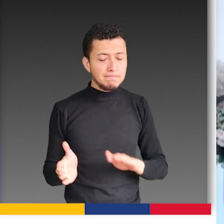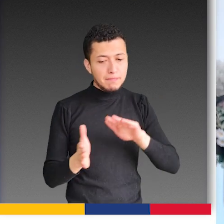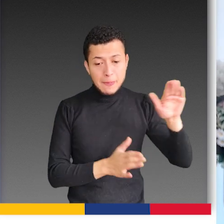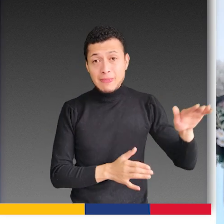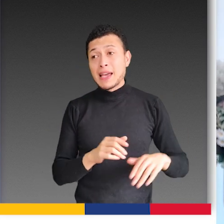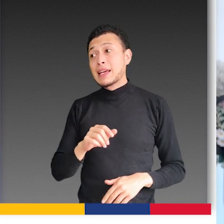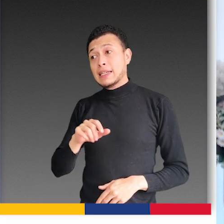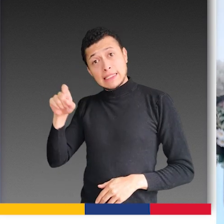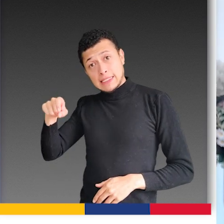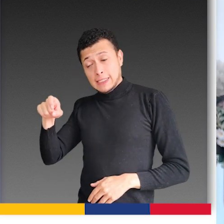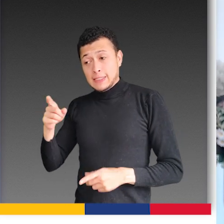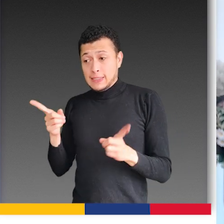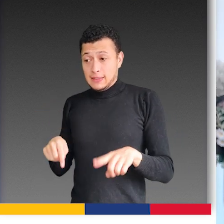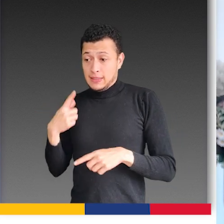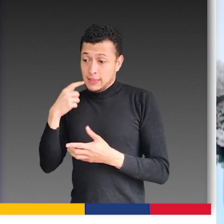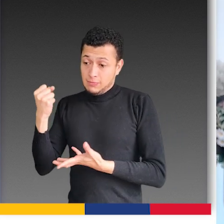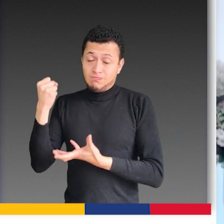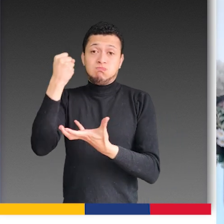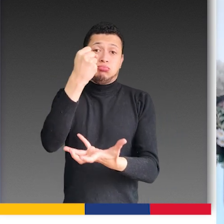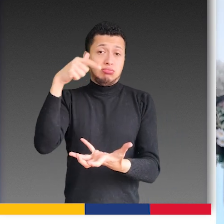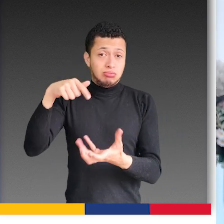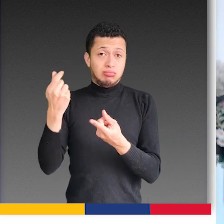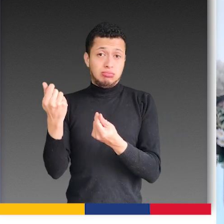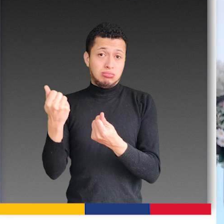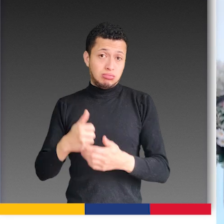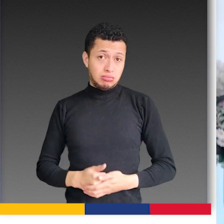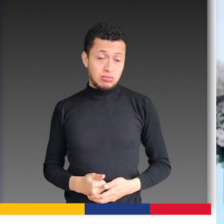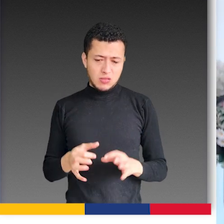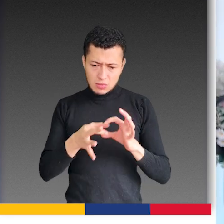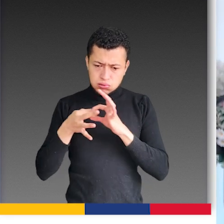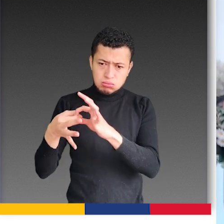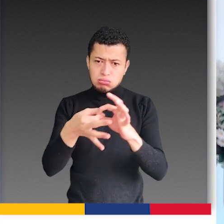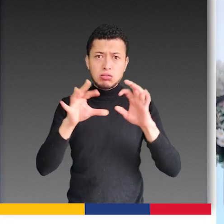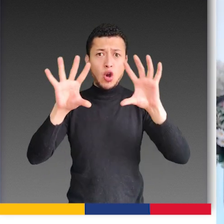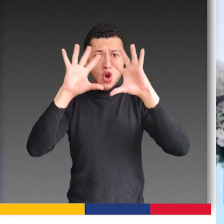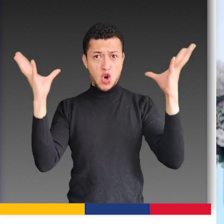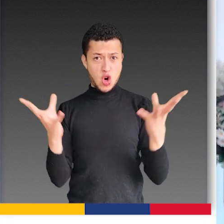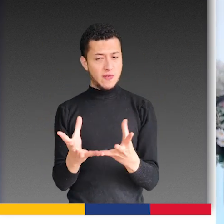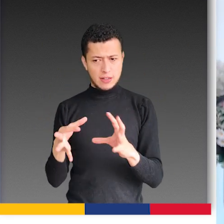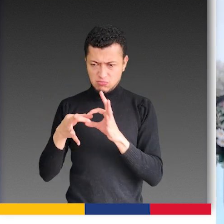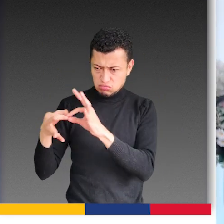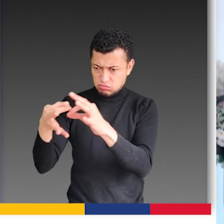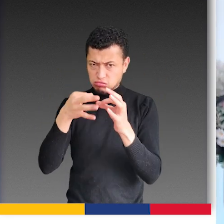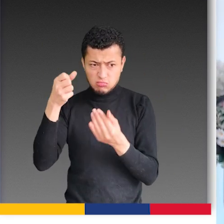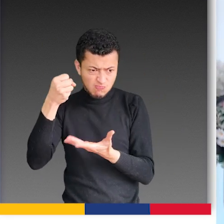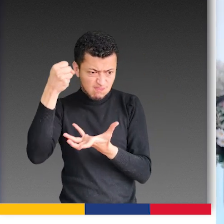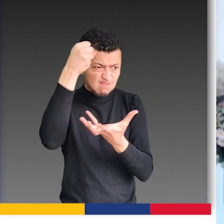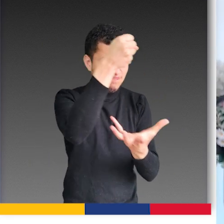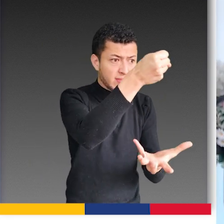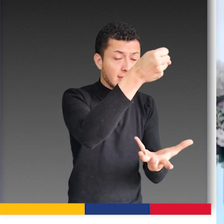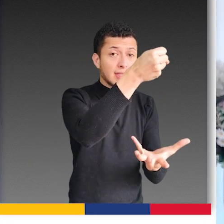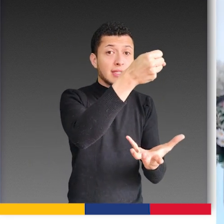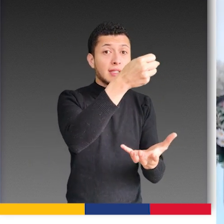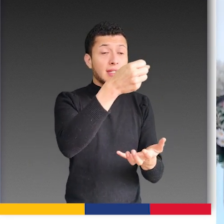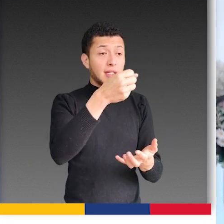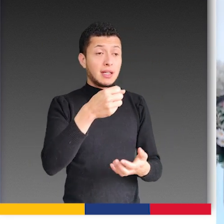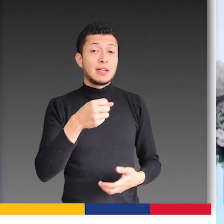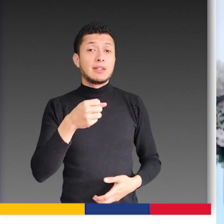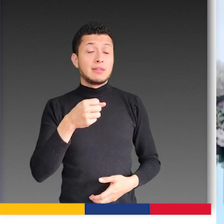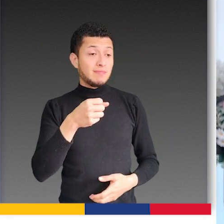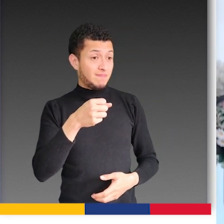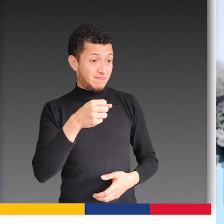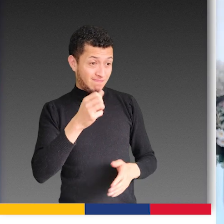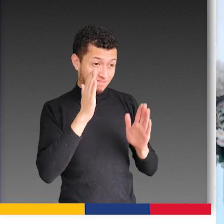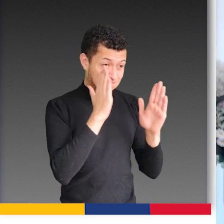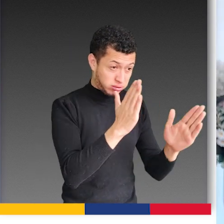Por otro lado, creo que se requieren recursos económicos. Una alianza global contra el